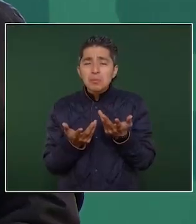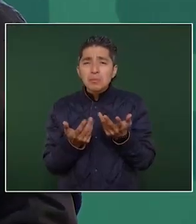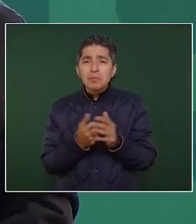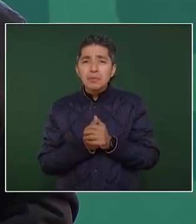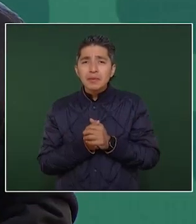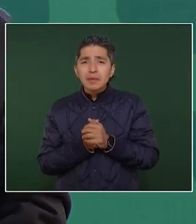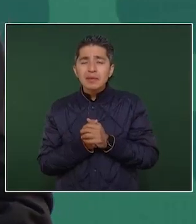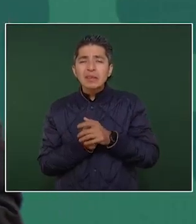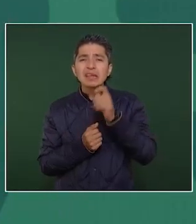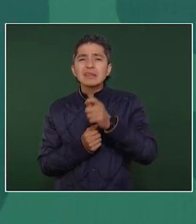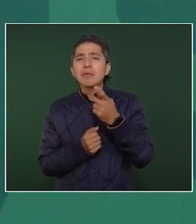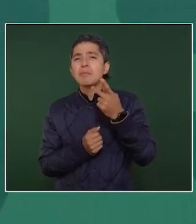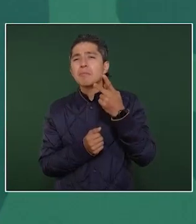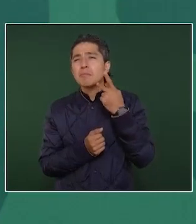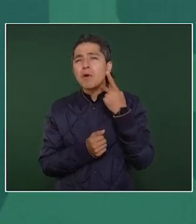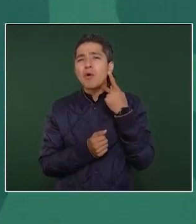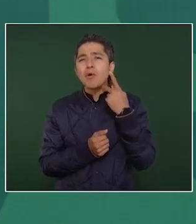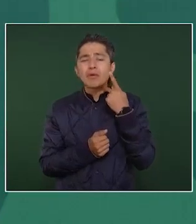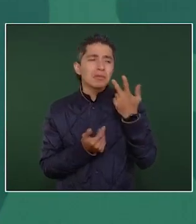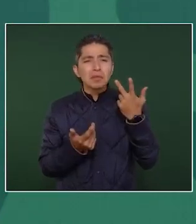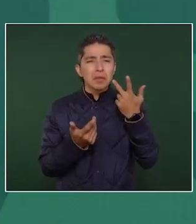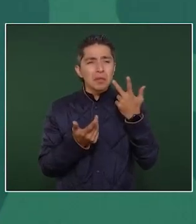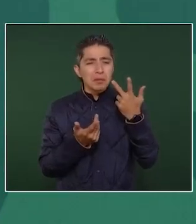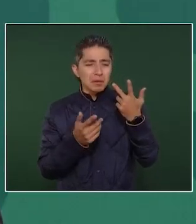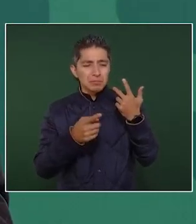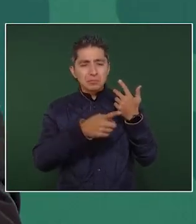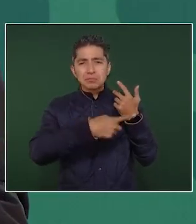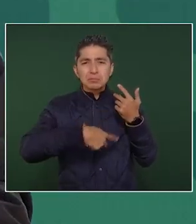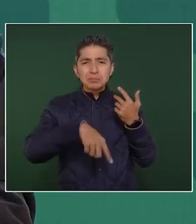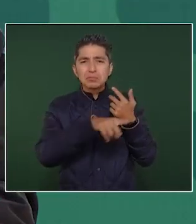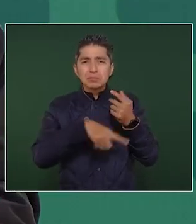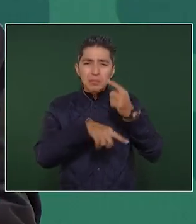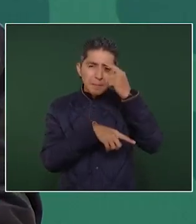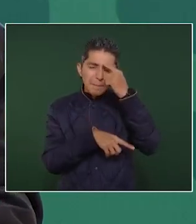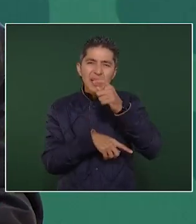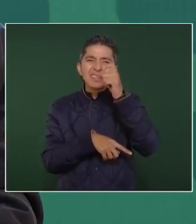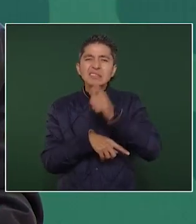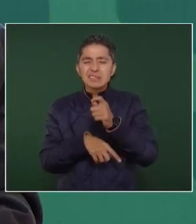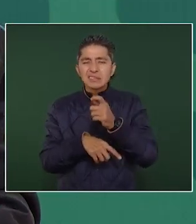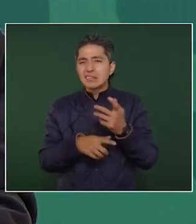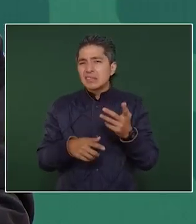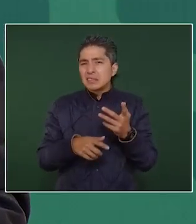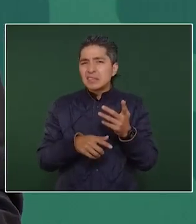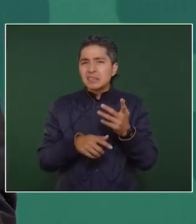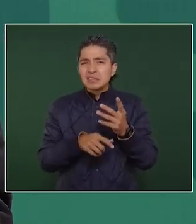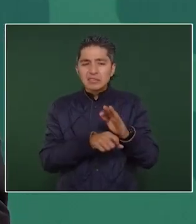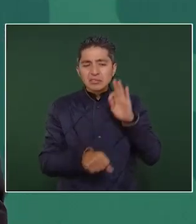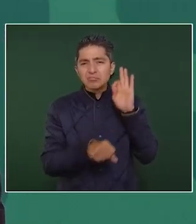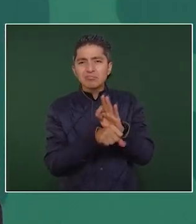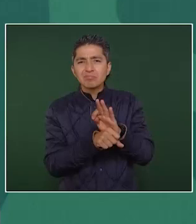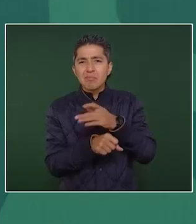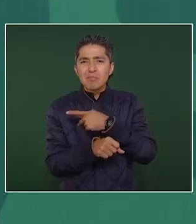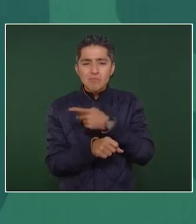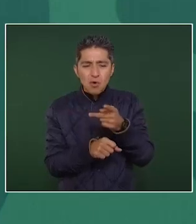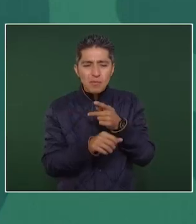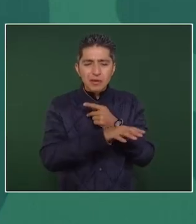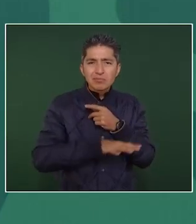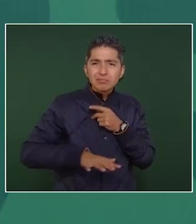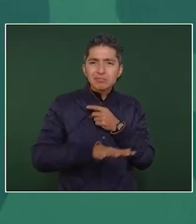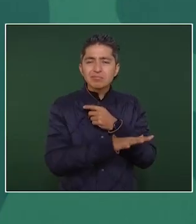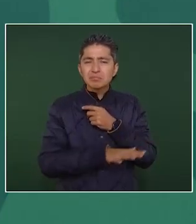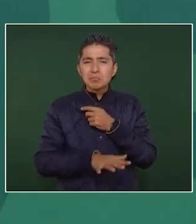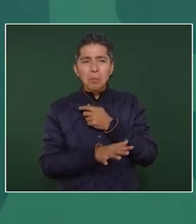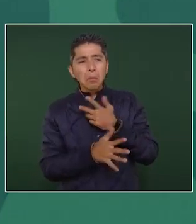de la política del Estado en favor de los desposeídos, de los pobres.